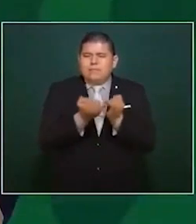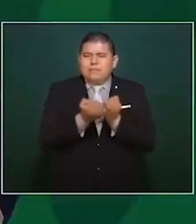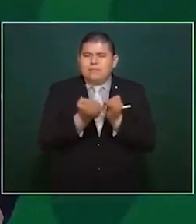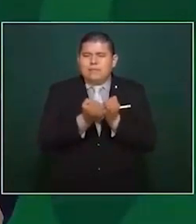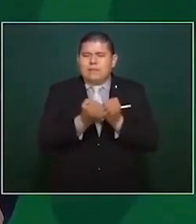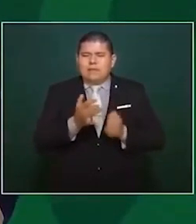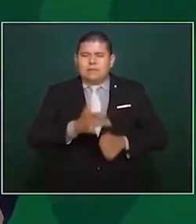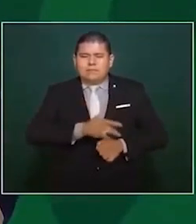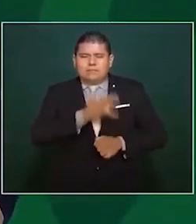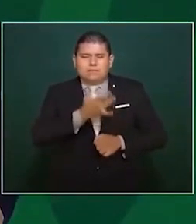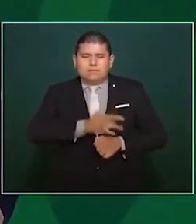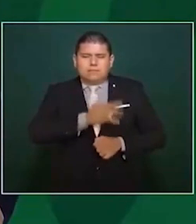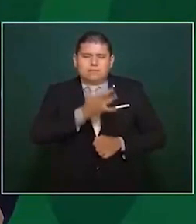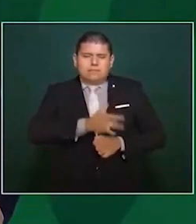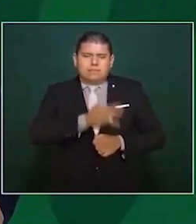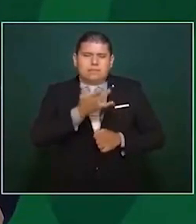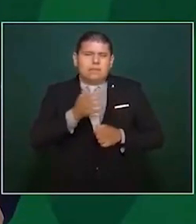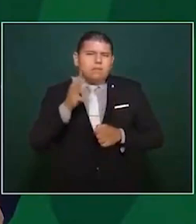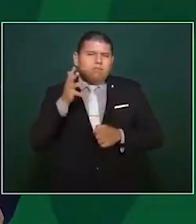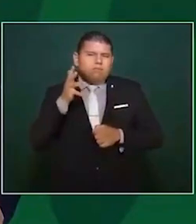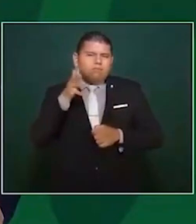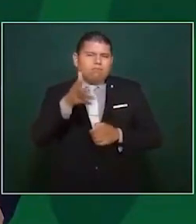ojalá y